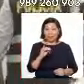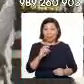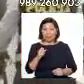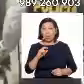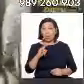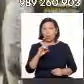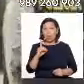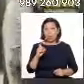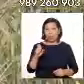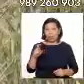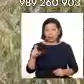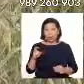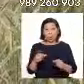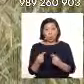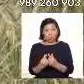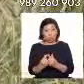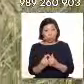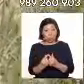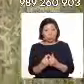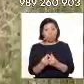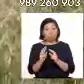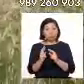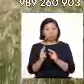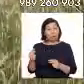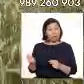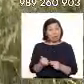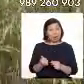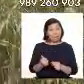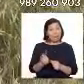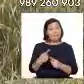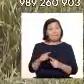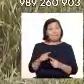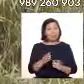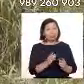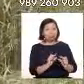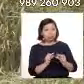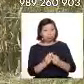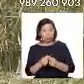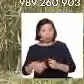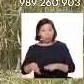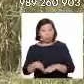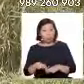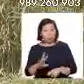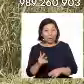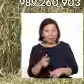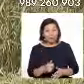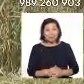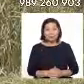UDEX y el Grupo Especializado de Respuesta Rápida para el Crimen Organizado.